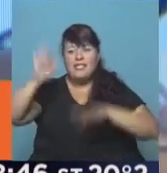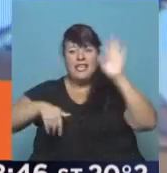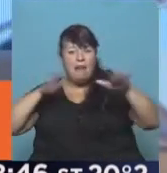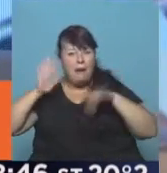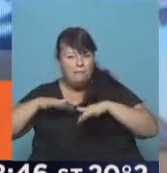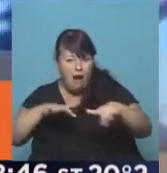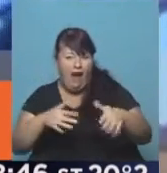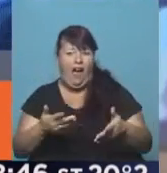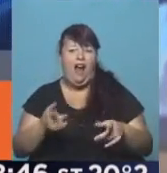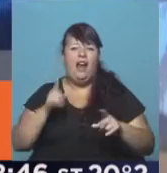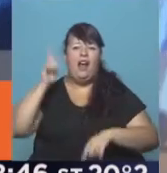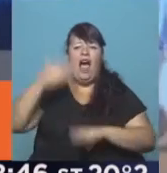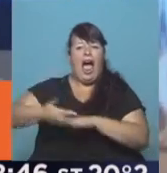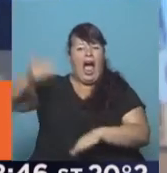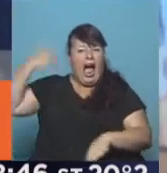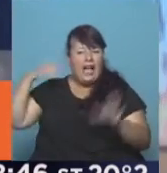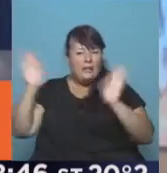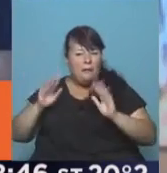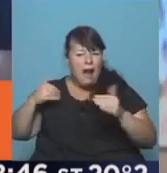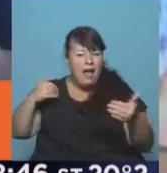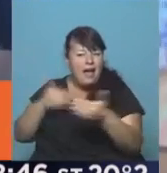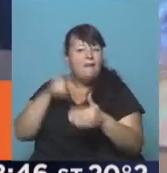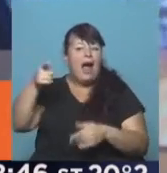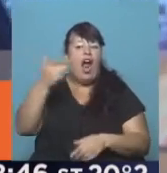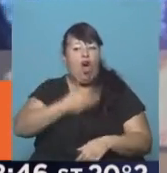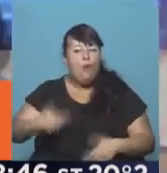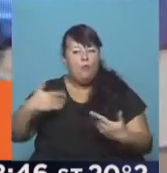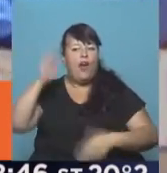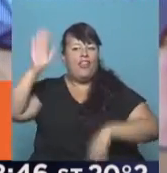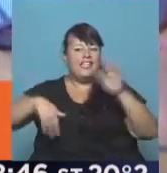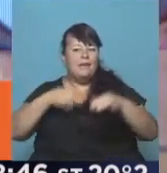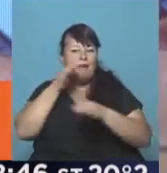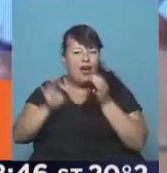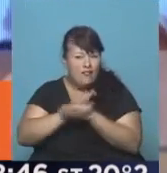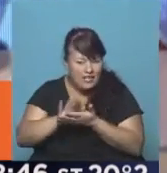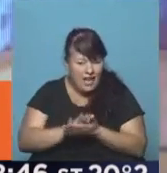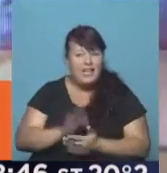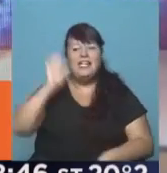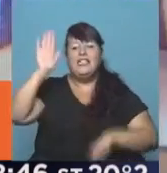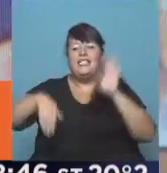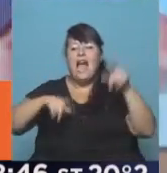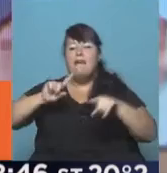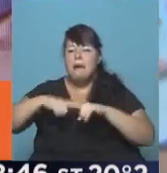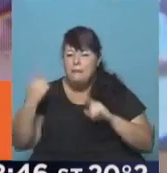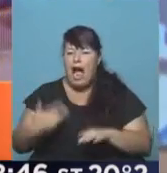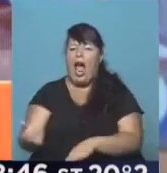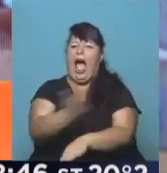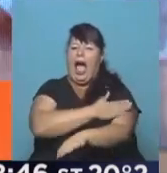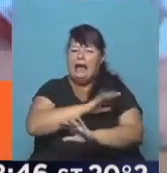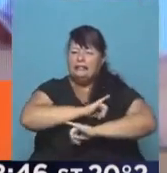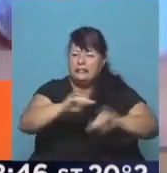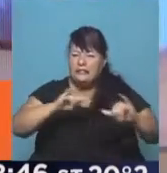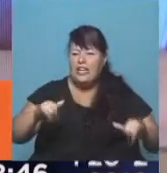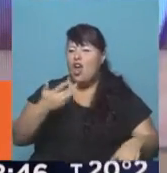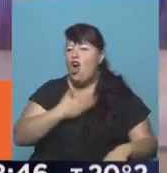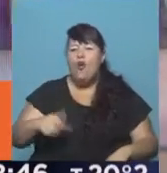la han convocado con mucho tiempo de antelación para darle tiempo al gobierno de convocar al diálogo han convocado un paro con mucho tiempo de antelación y el